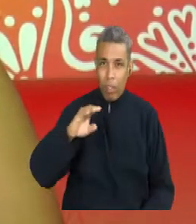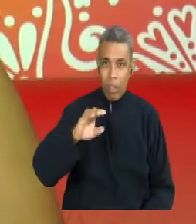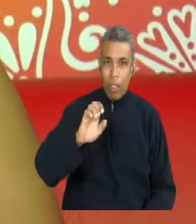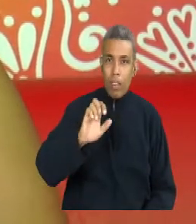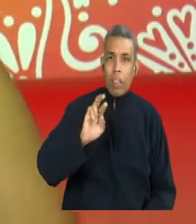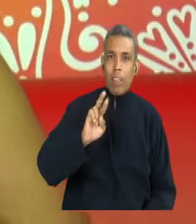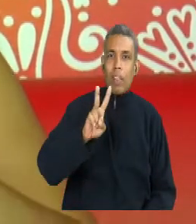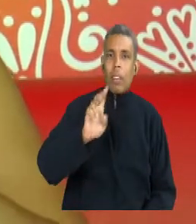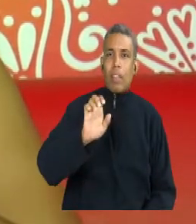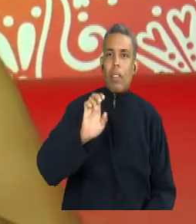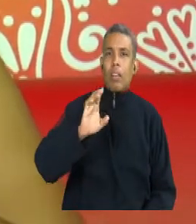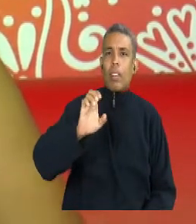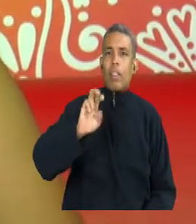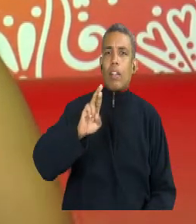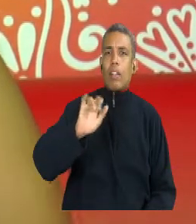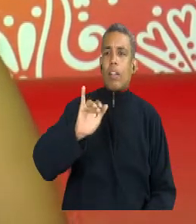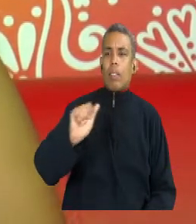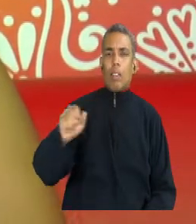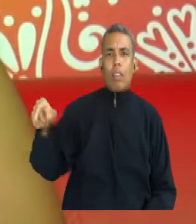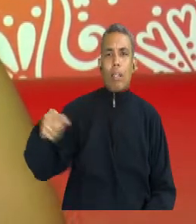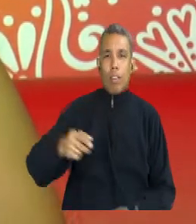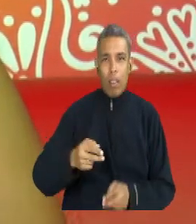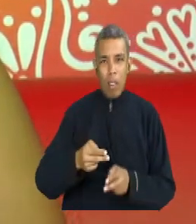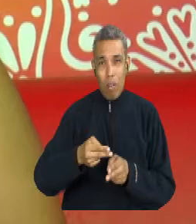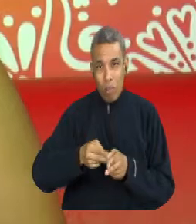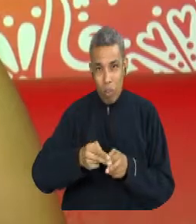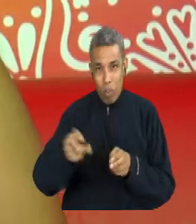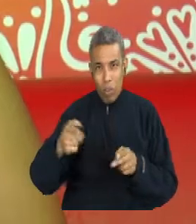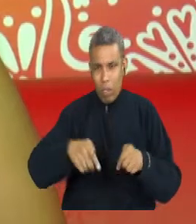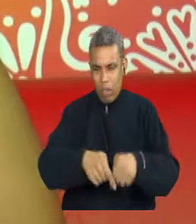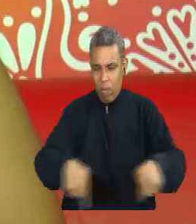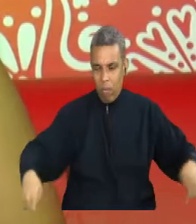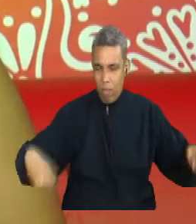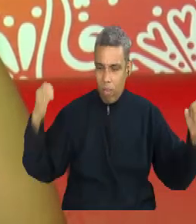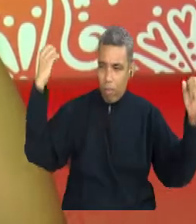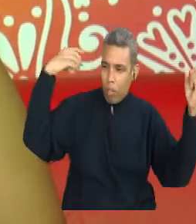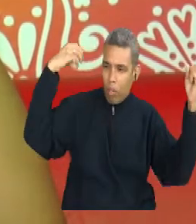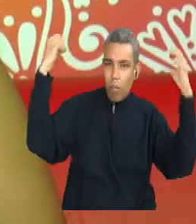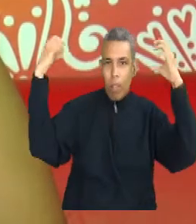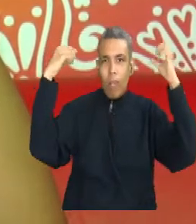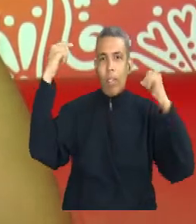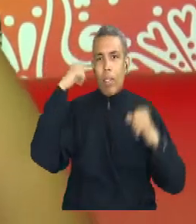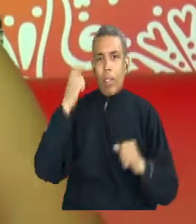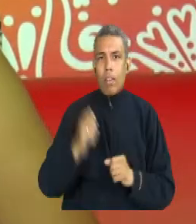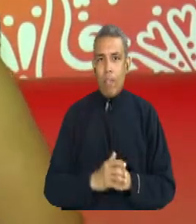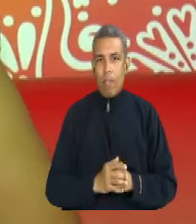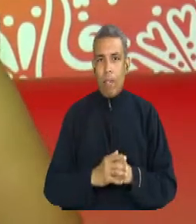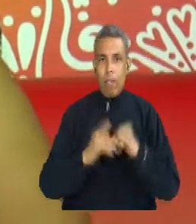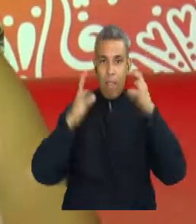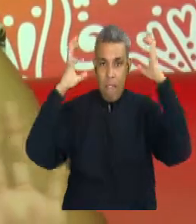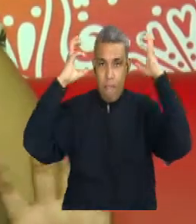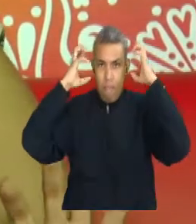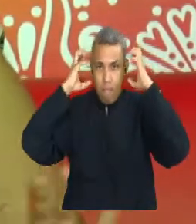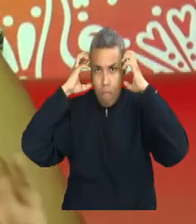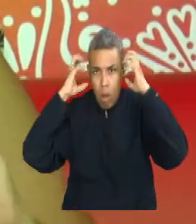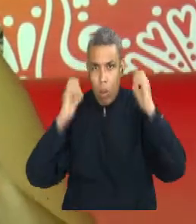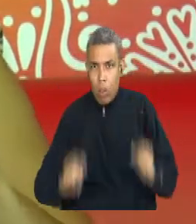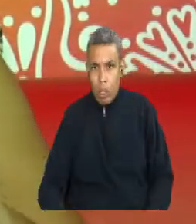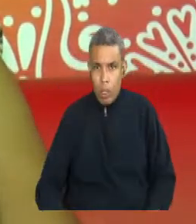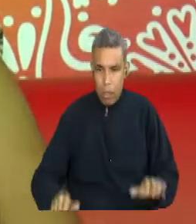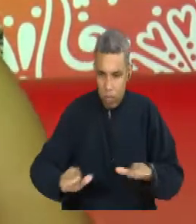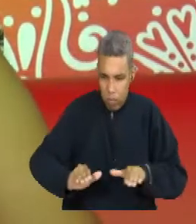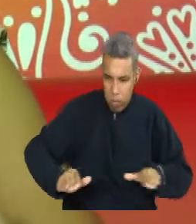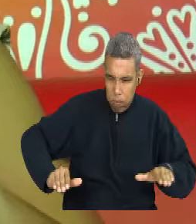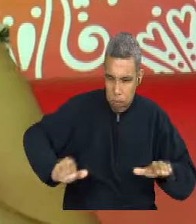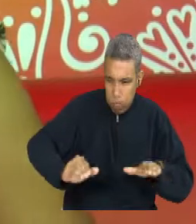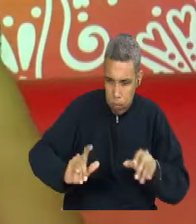en Barranca Bermeja, exactamente en la discoteca La Jungla, este 16 de julio. Nosotros dejamos como antesala, como